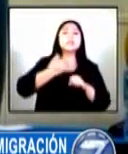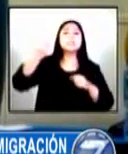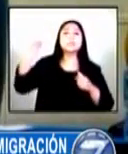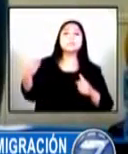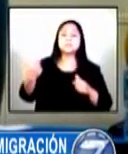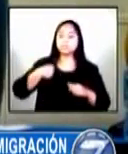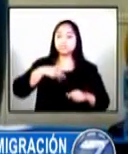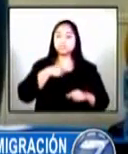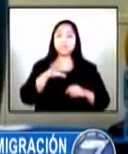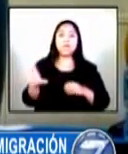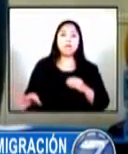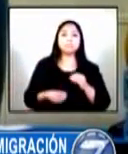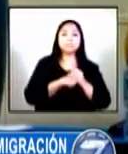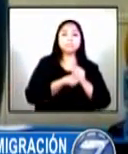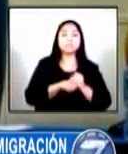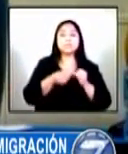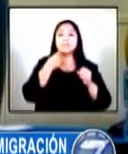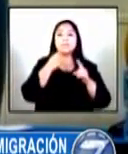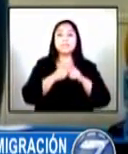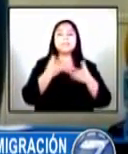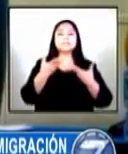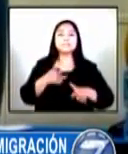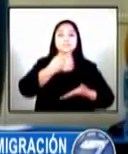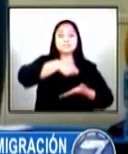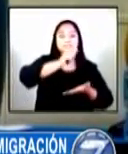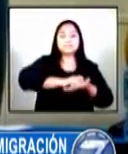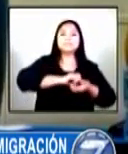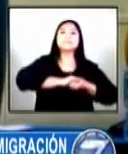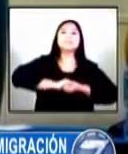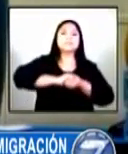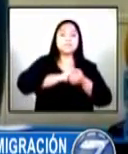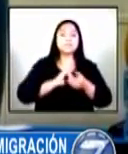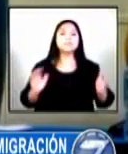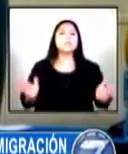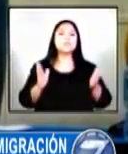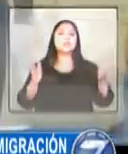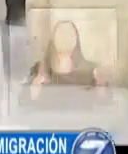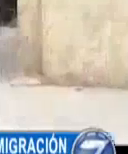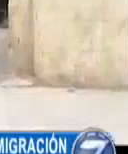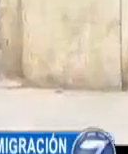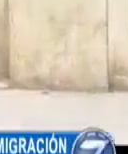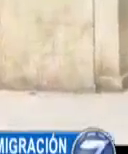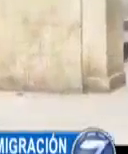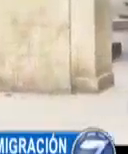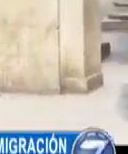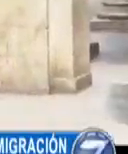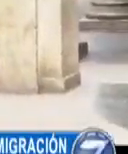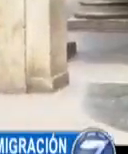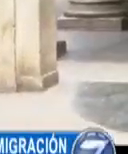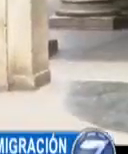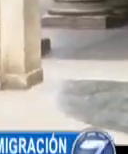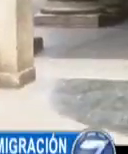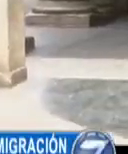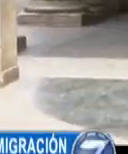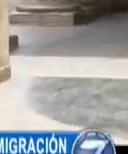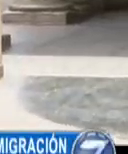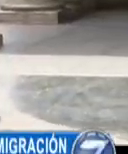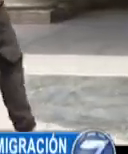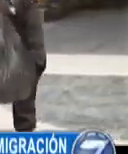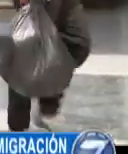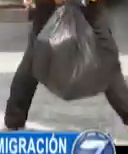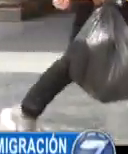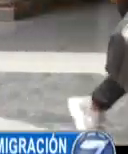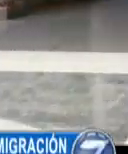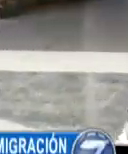la declaración del Consenso de Ginebra sobre el fomento de la salud de las mujeres y el fortalecimiento de la familia, y hemos